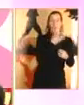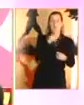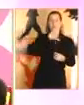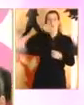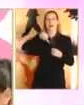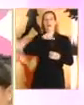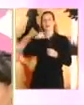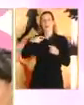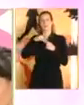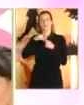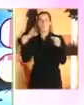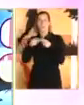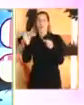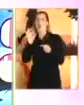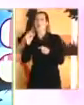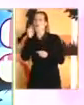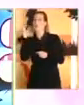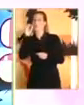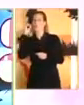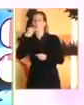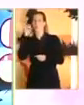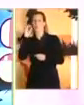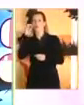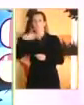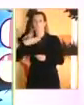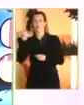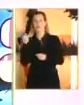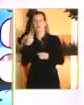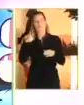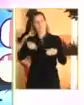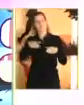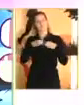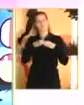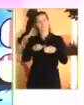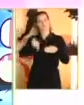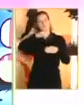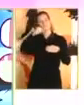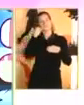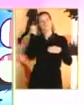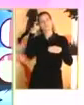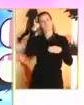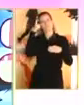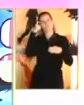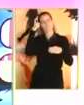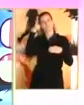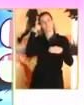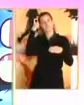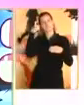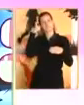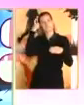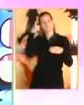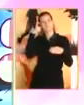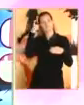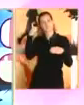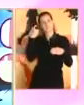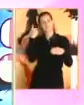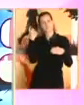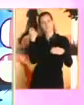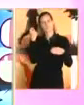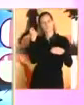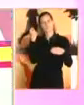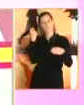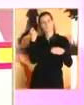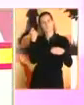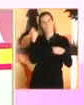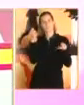bien. Entonces, ¿cuánto tiempo ha estado esto? Ah, claro. Claro, el tiempo. Lo primero claro, que se hace, no, muchas gracias. Bla. Esto se pone el aceite a partes